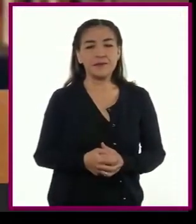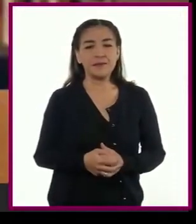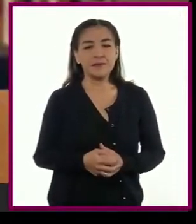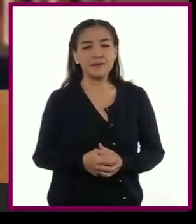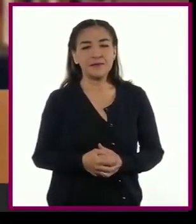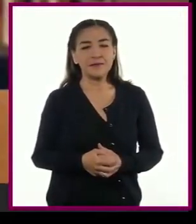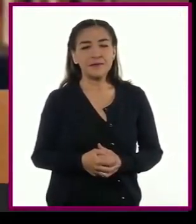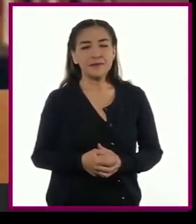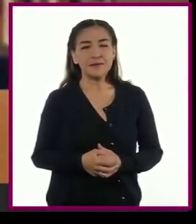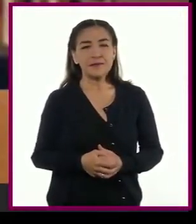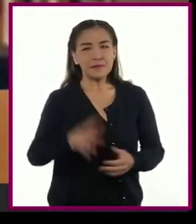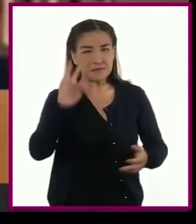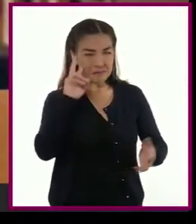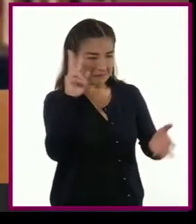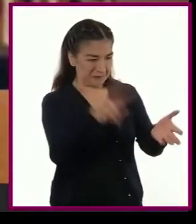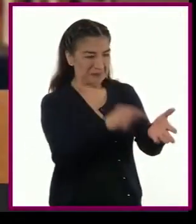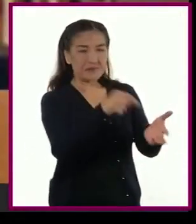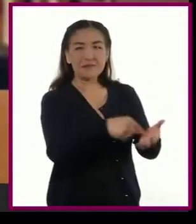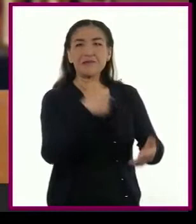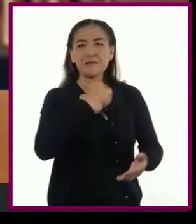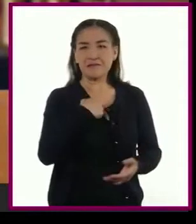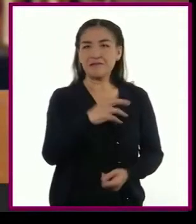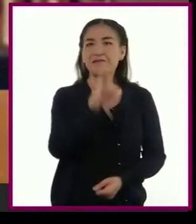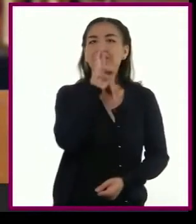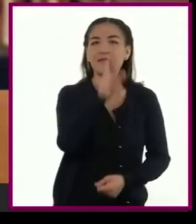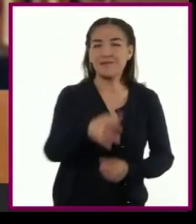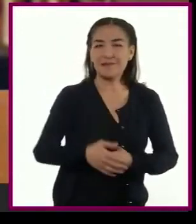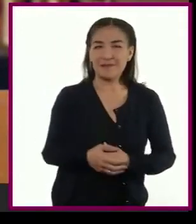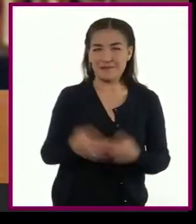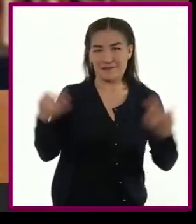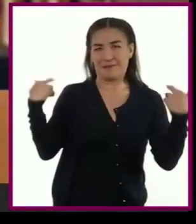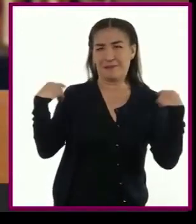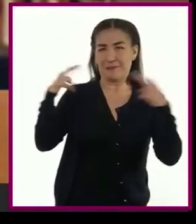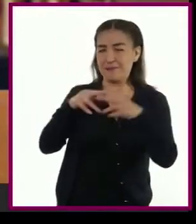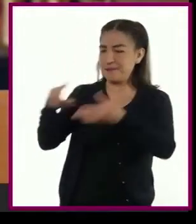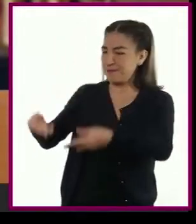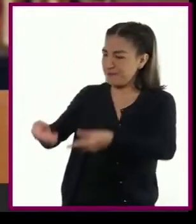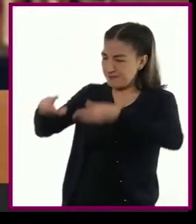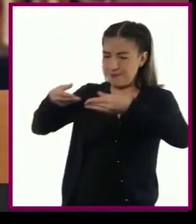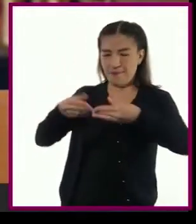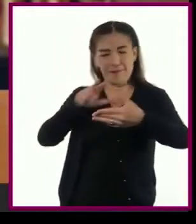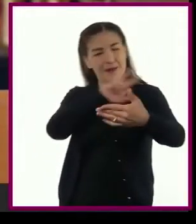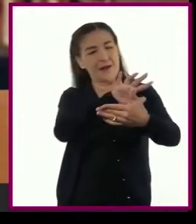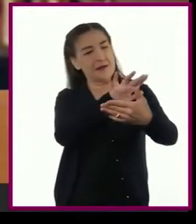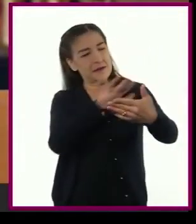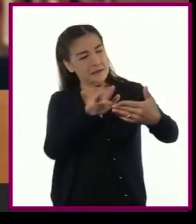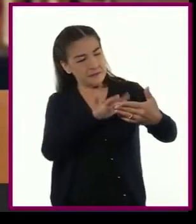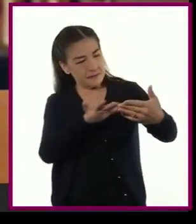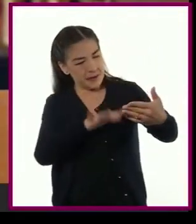Aquí tiene mi resultado. Mi profesor tomó la pizarra y vio el resultado.